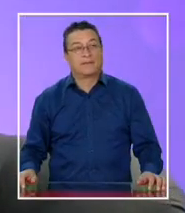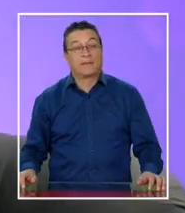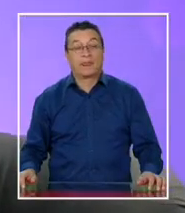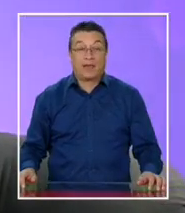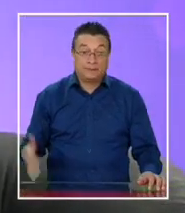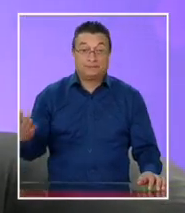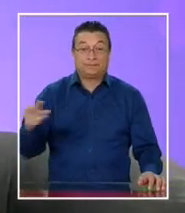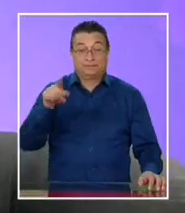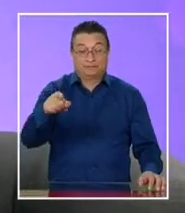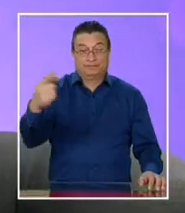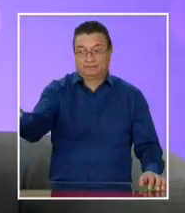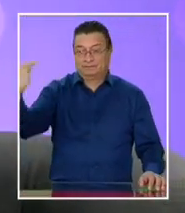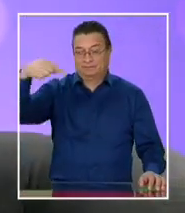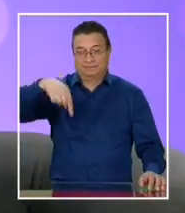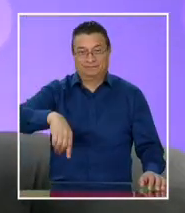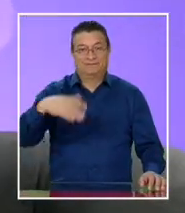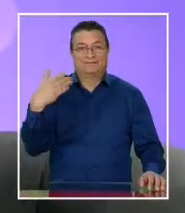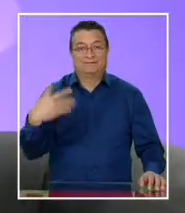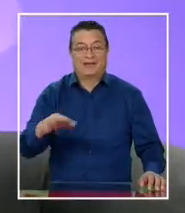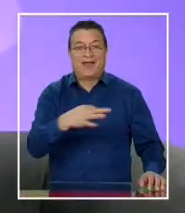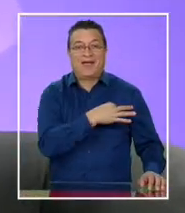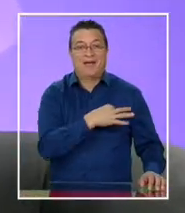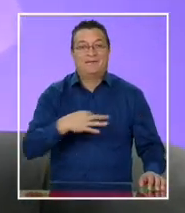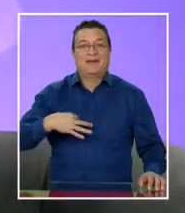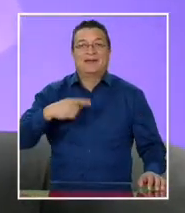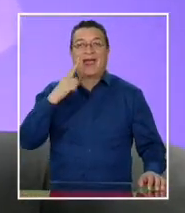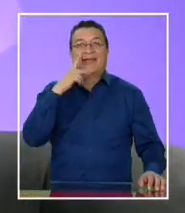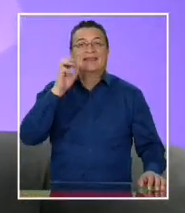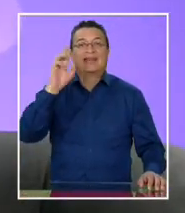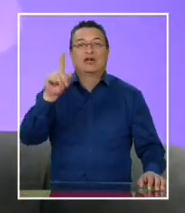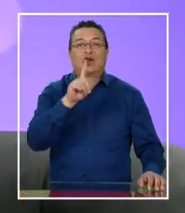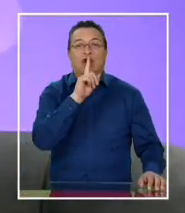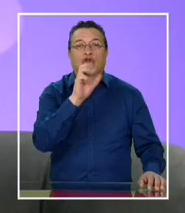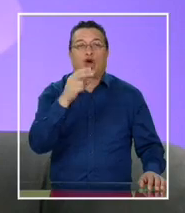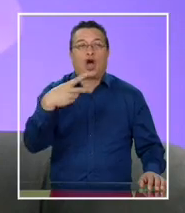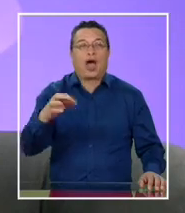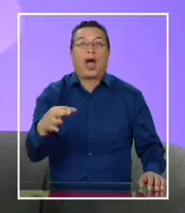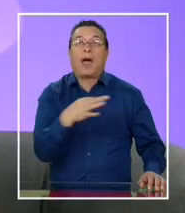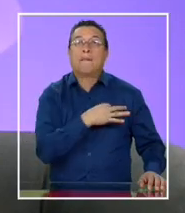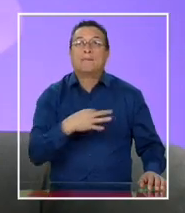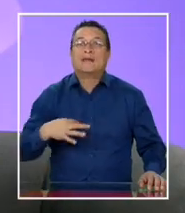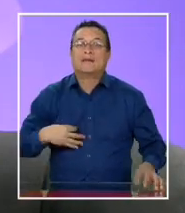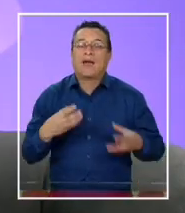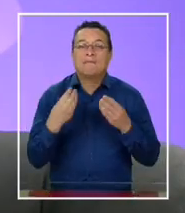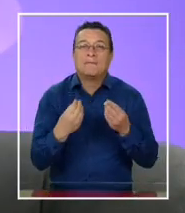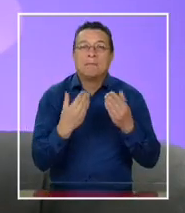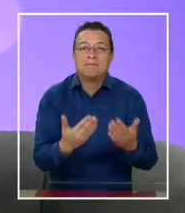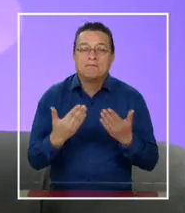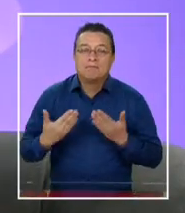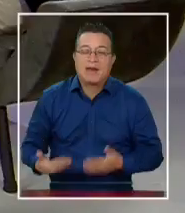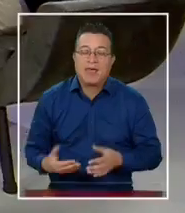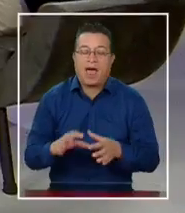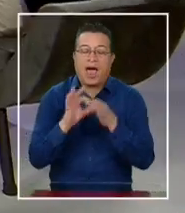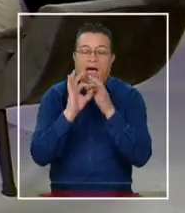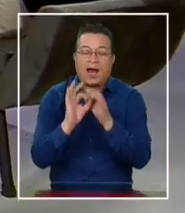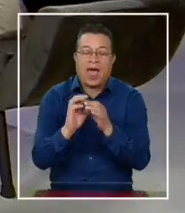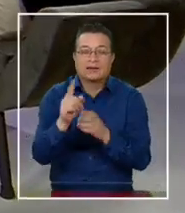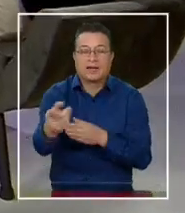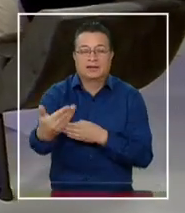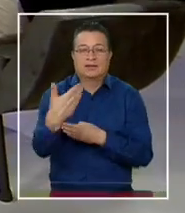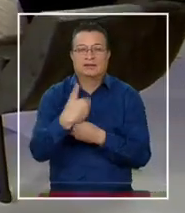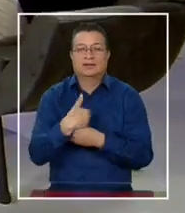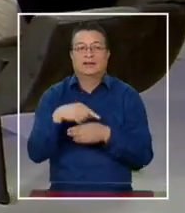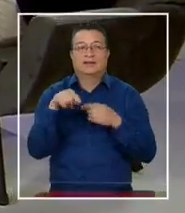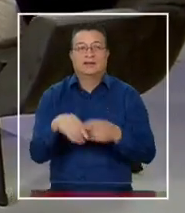Bueno ya está con nosotros la habíamos anunciado la ministra del interior Carolina Toa ministra bienvenida a estado nacional gracias por estar con nosotros